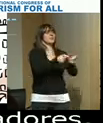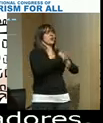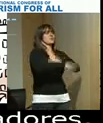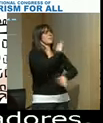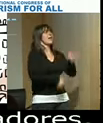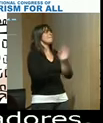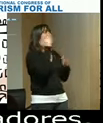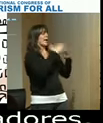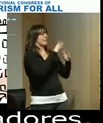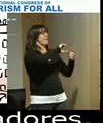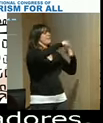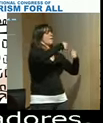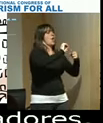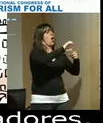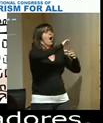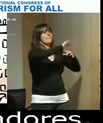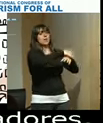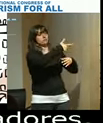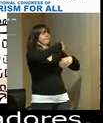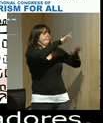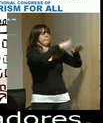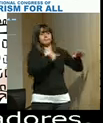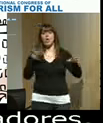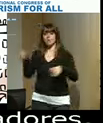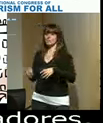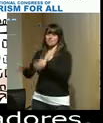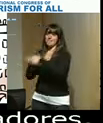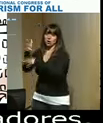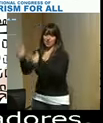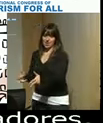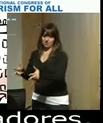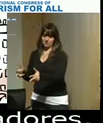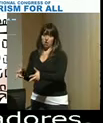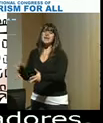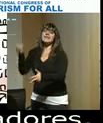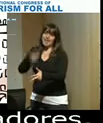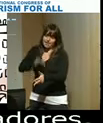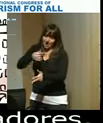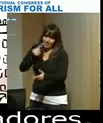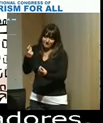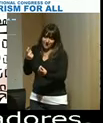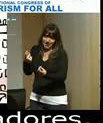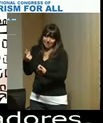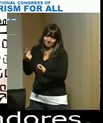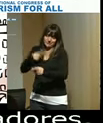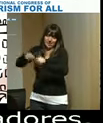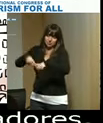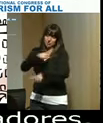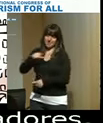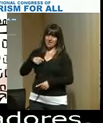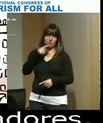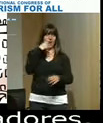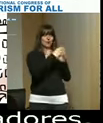y también se tienen que desplazar más en el transporte privado que en el público. Una de las características también que tenemos las personas